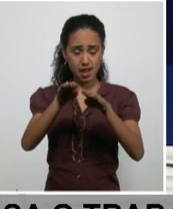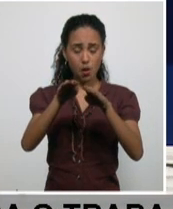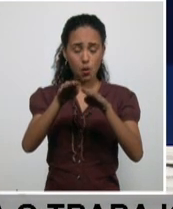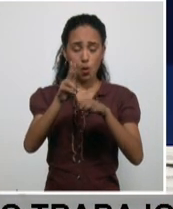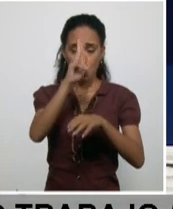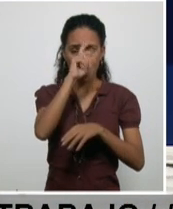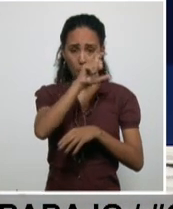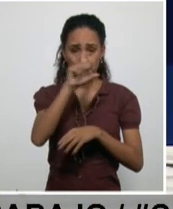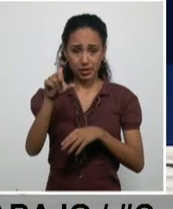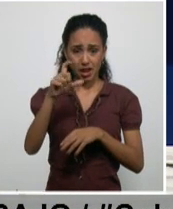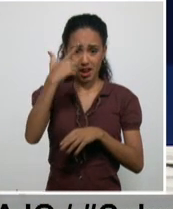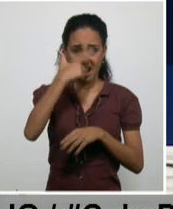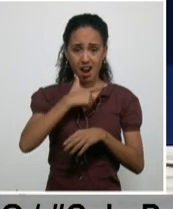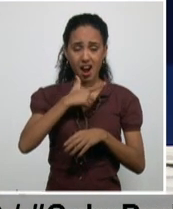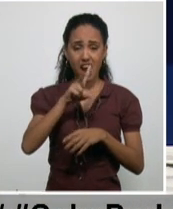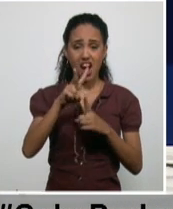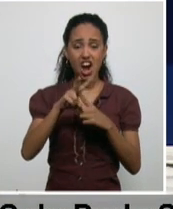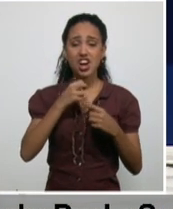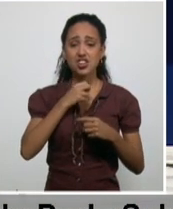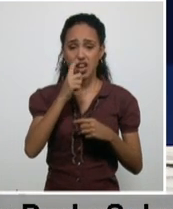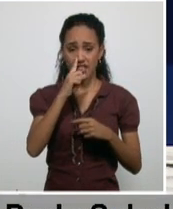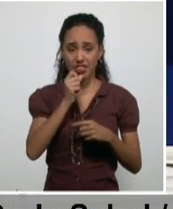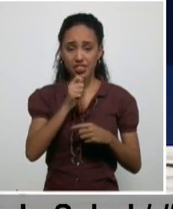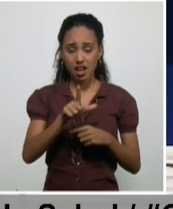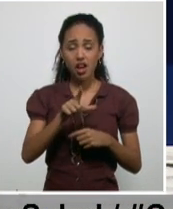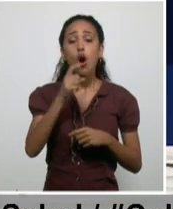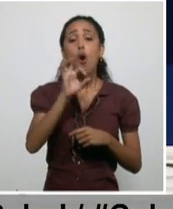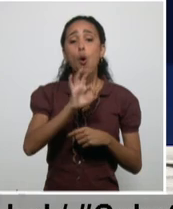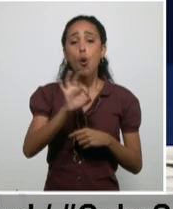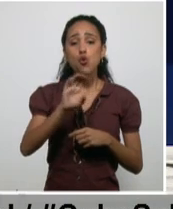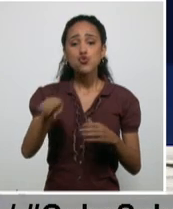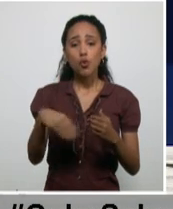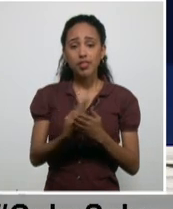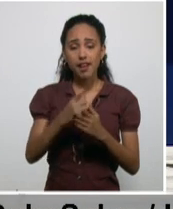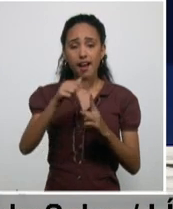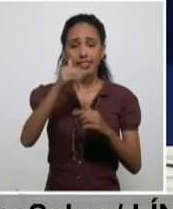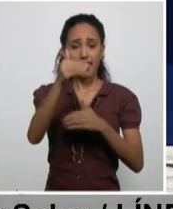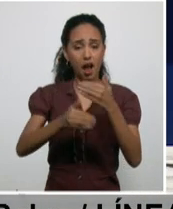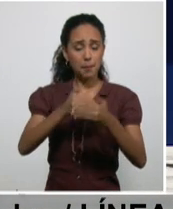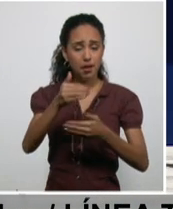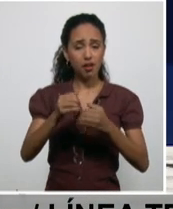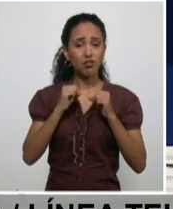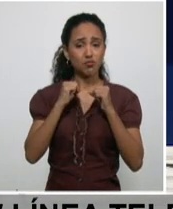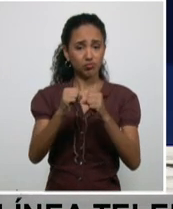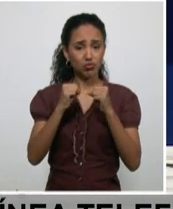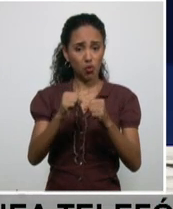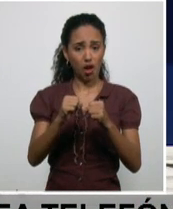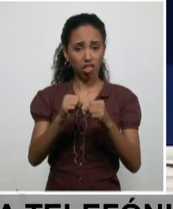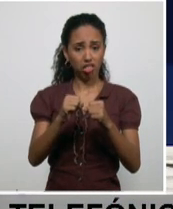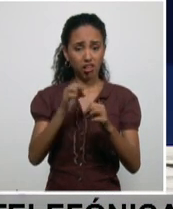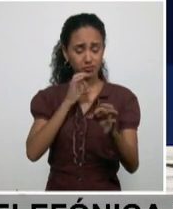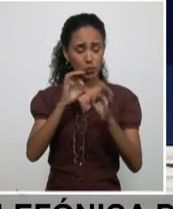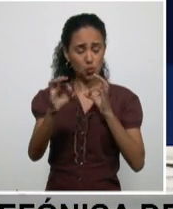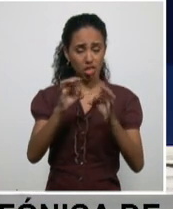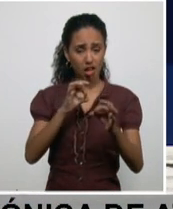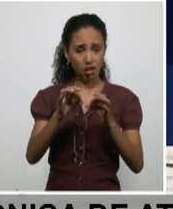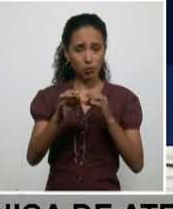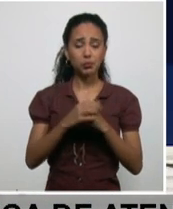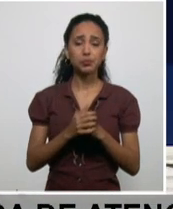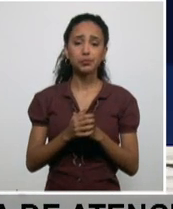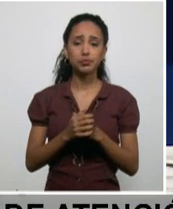Hospital Salvador Allende, llevaba ya 8 días en terapia intensiva y realmente tuvo, a pesar